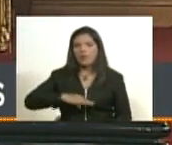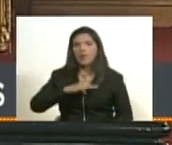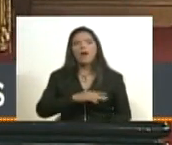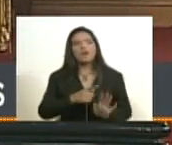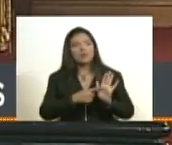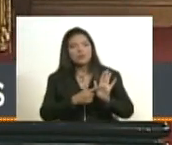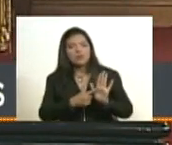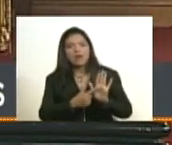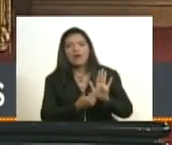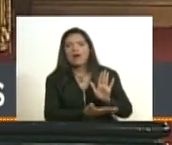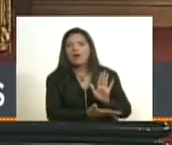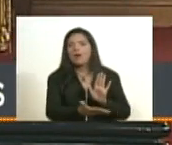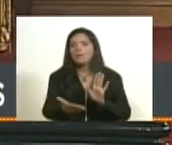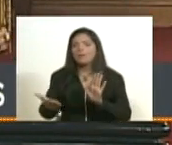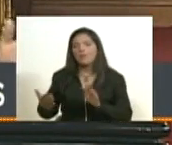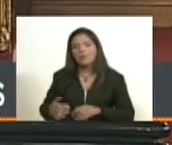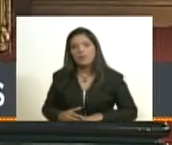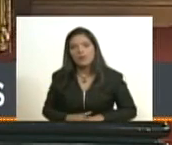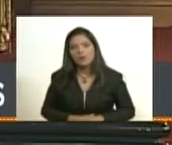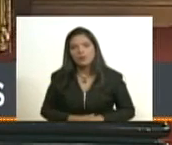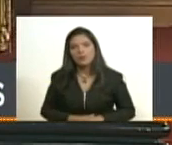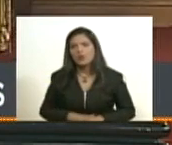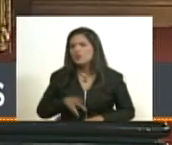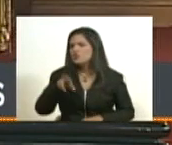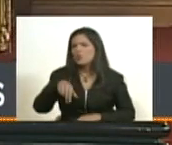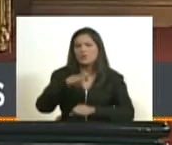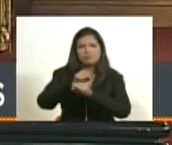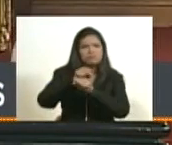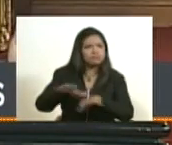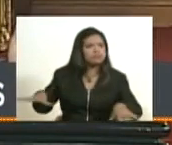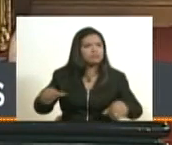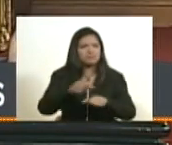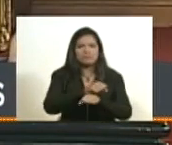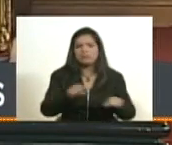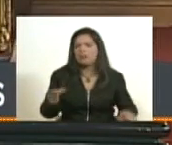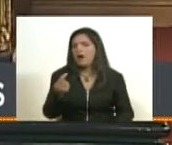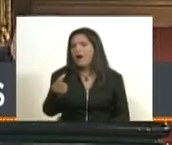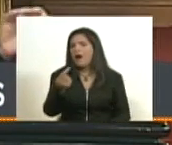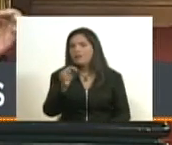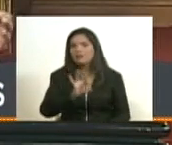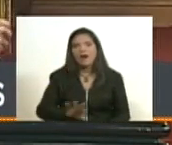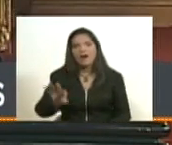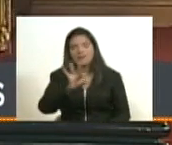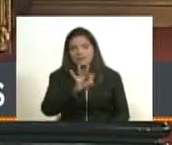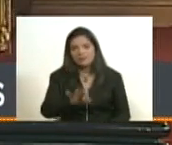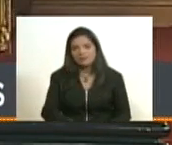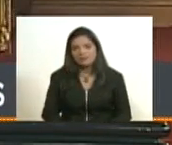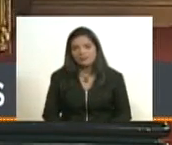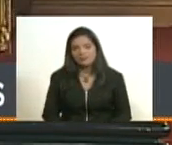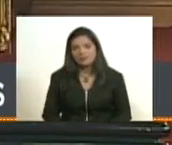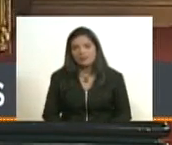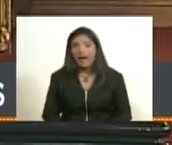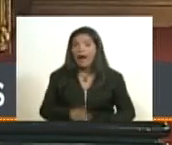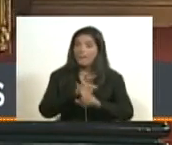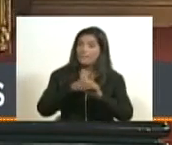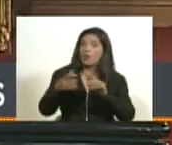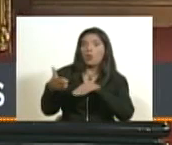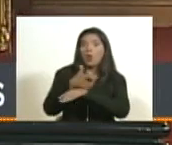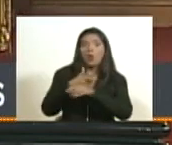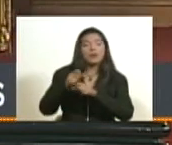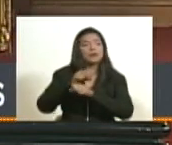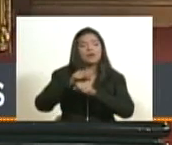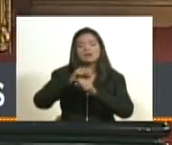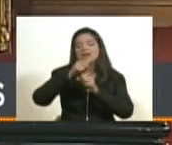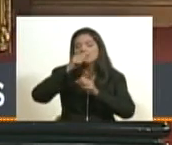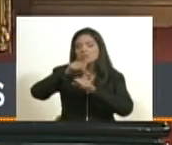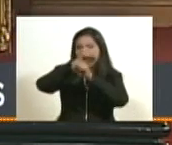ejemplo. Nunca hemos bombardeado a nadie. Nunca hemos lanzado la mamá de las bombas. Ah, pero un gobierno en el mundo lanza la mamá de